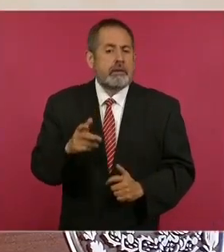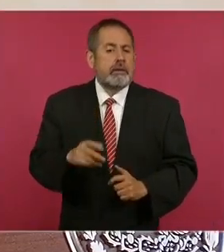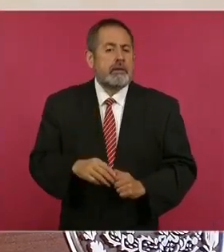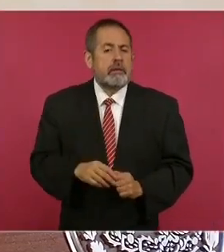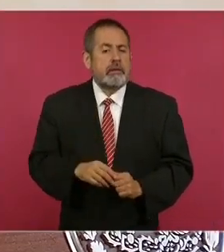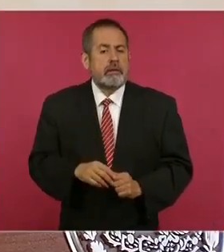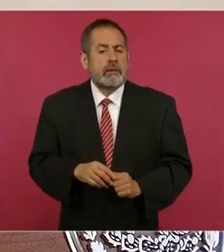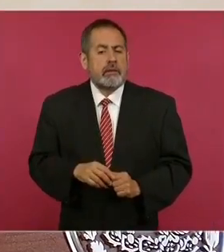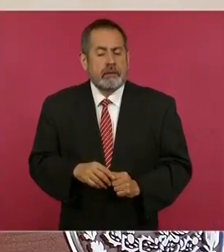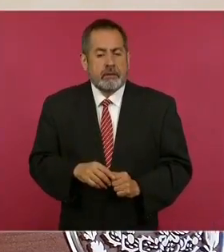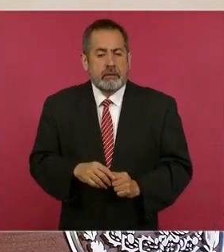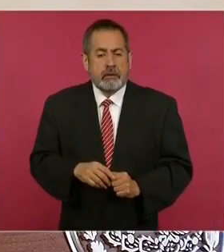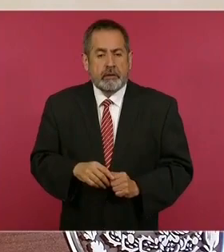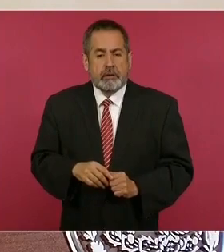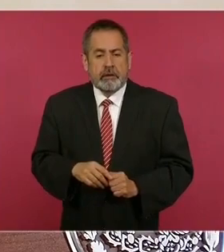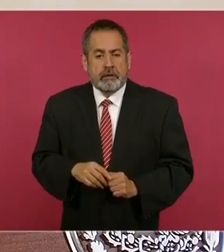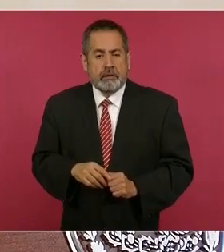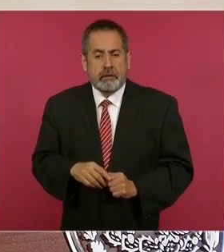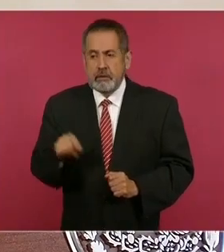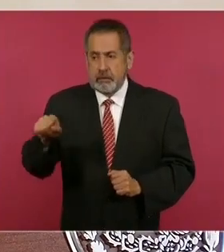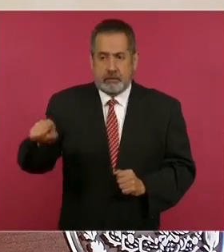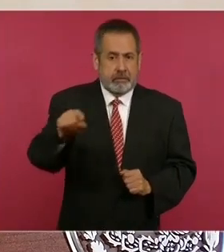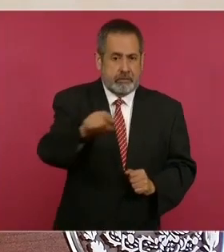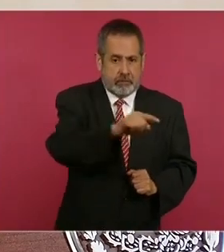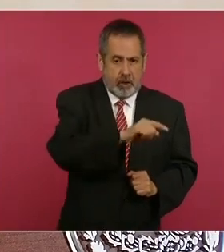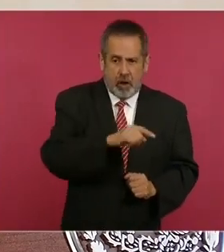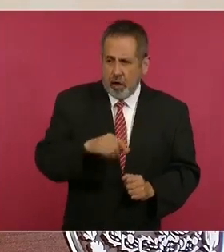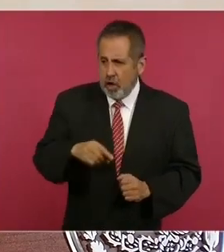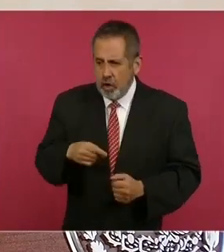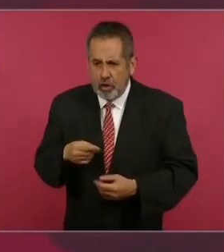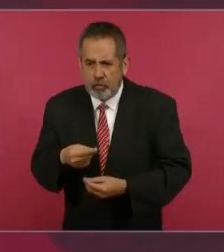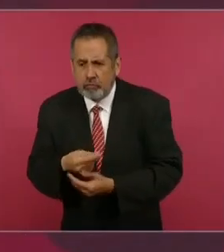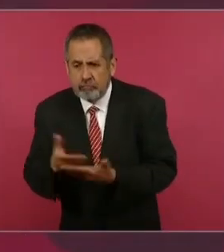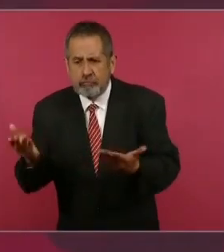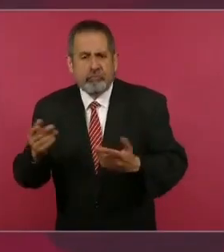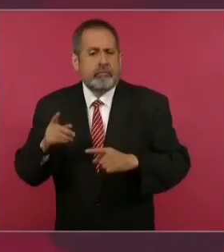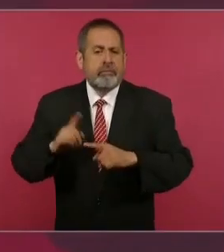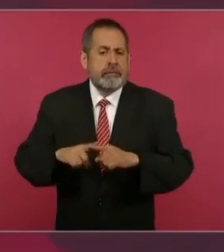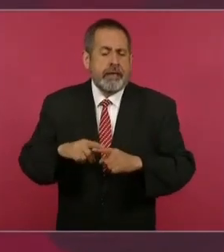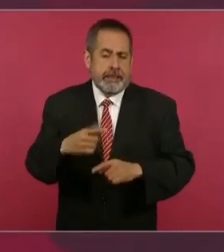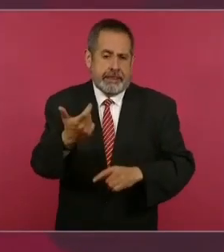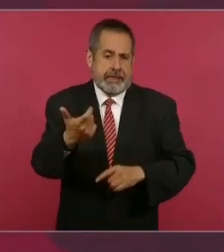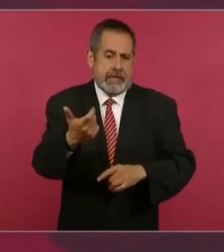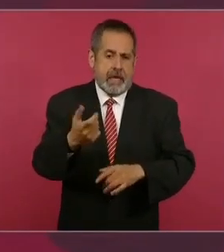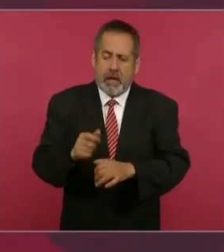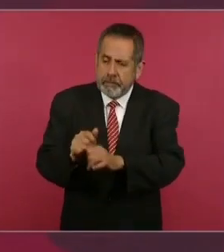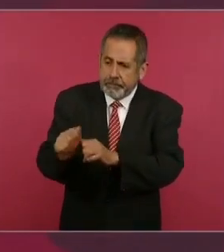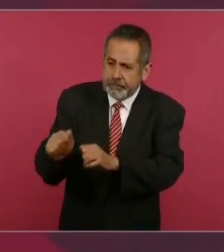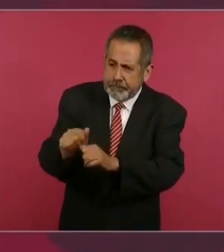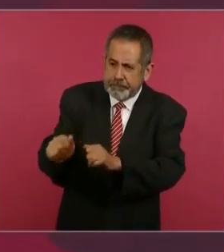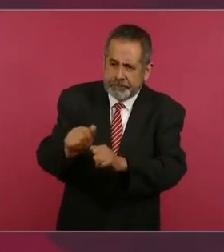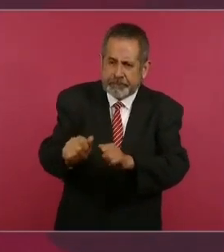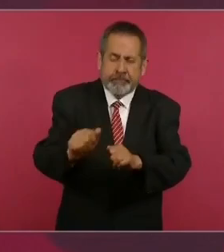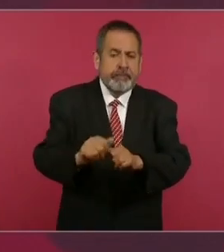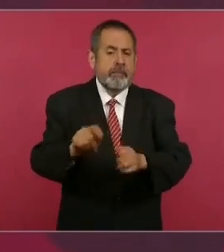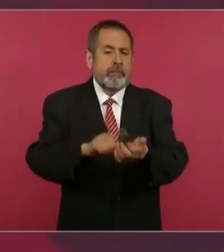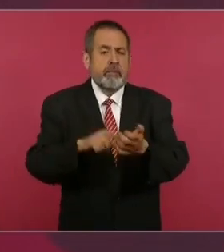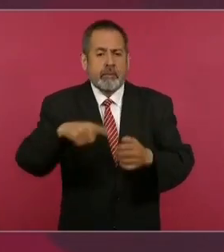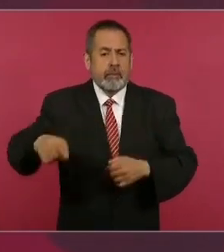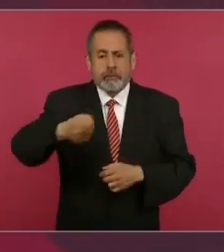a otorgar, a distribuir, a dispersar todos los fondos de apoyo a adultos